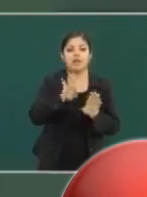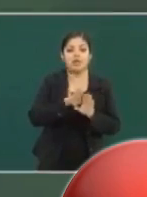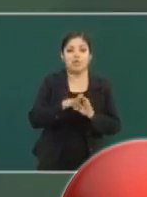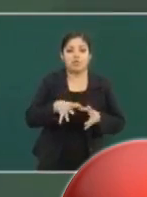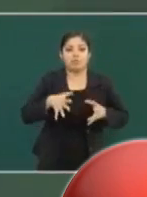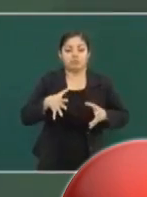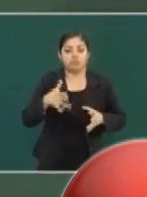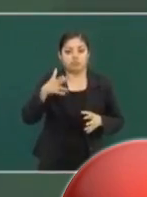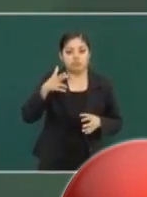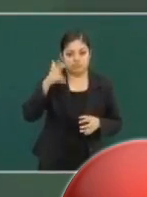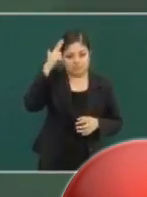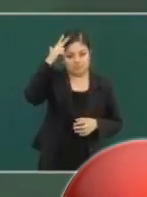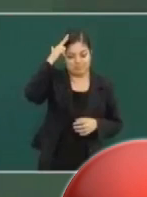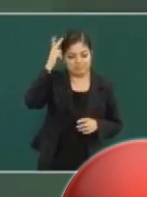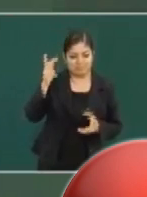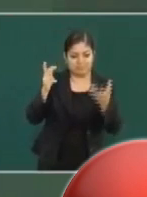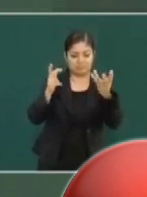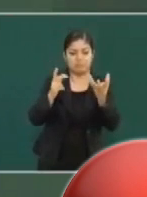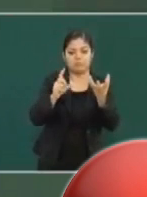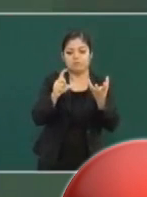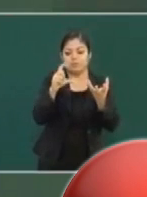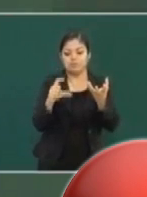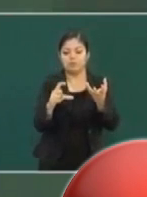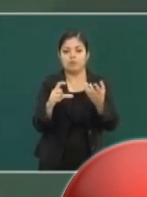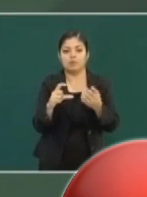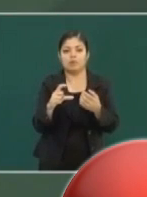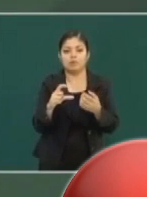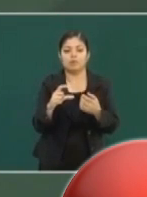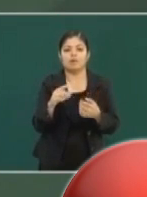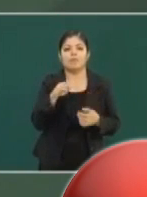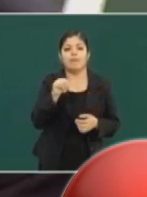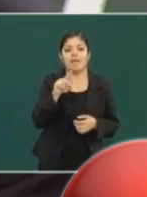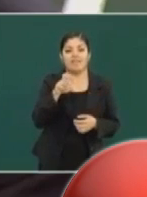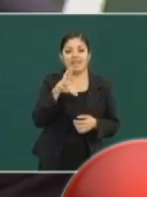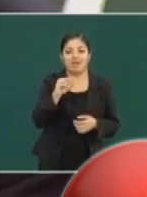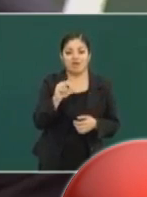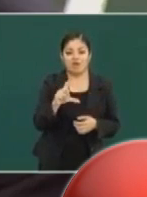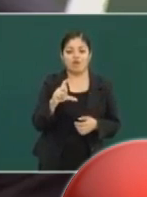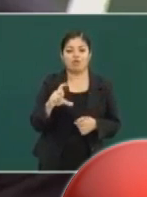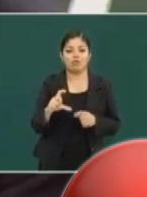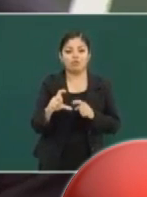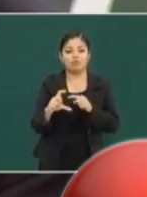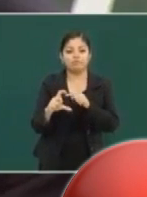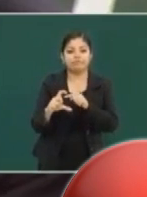y a Madero como un pigmeo, Orozco.